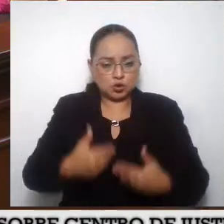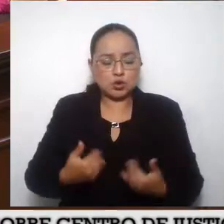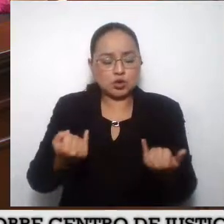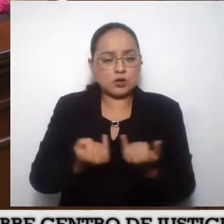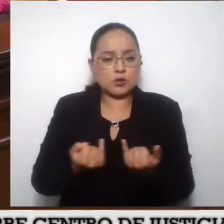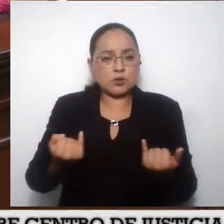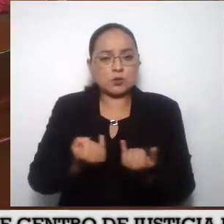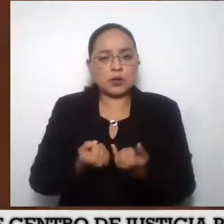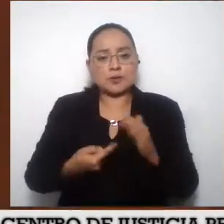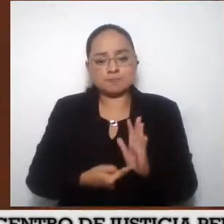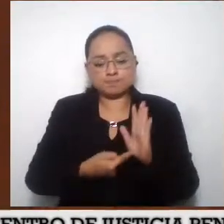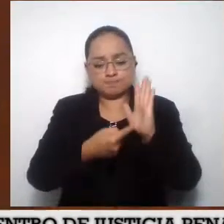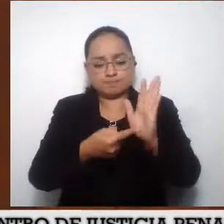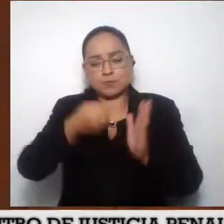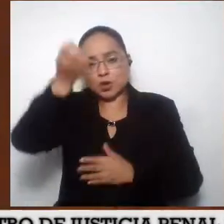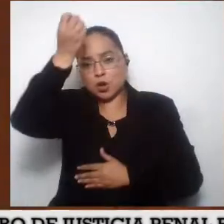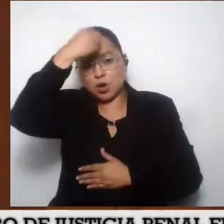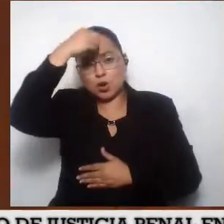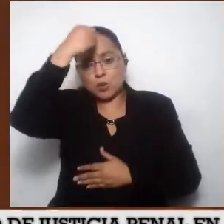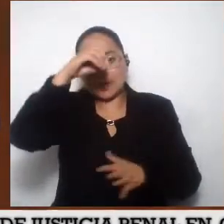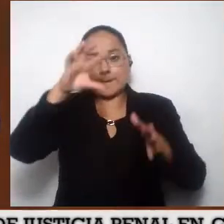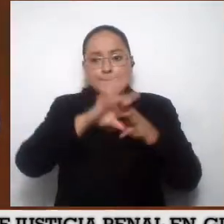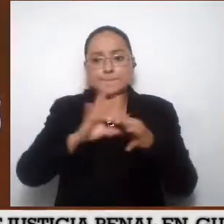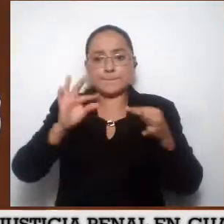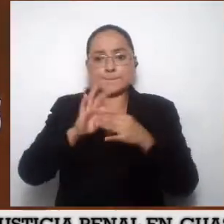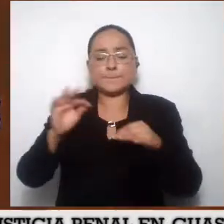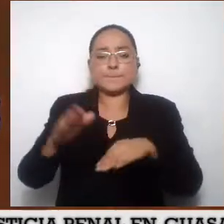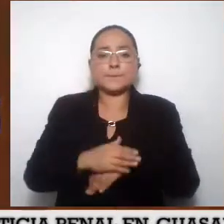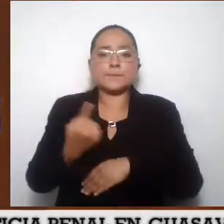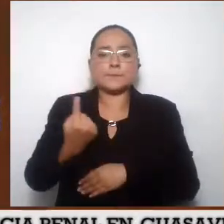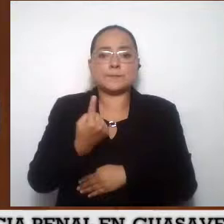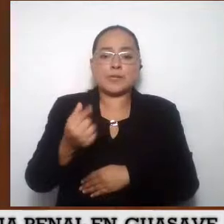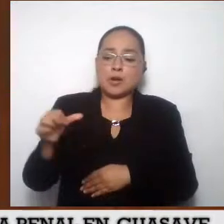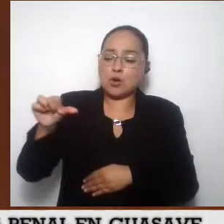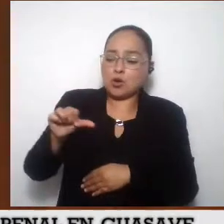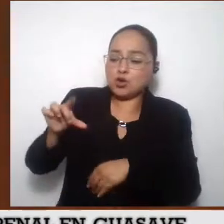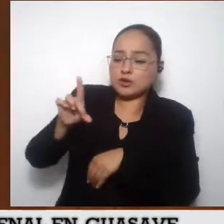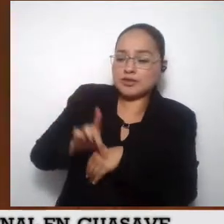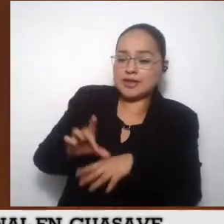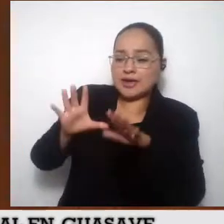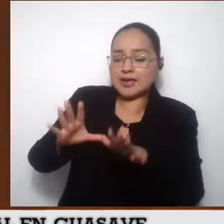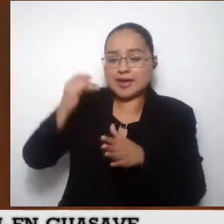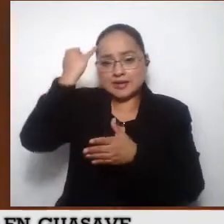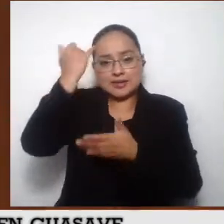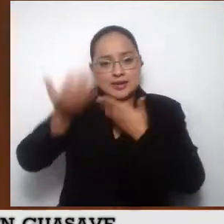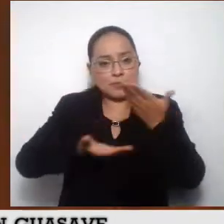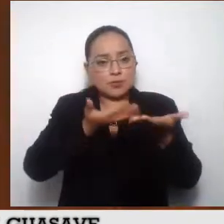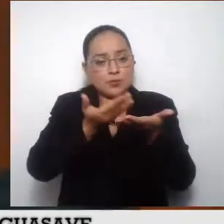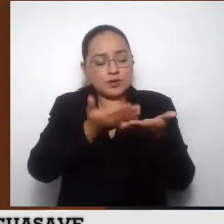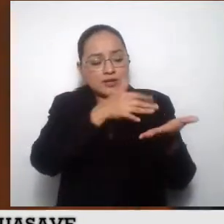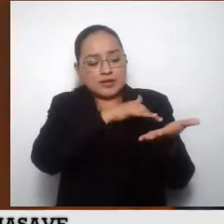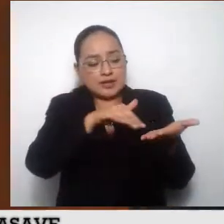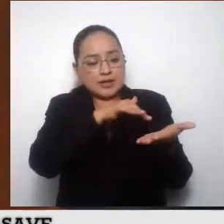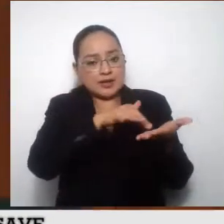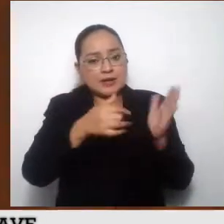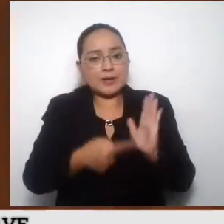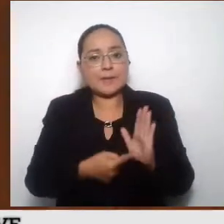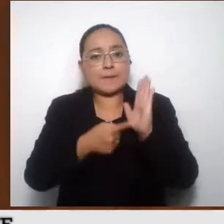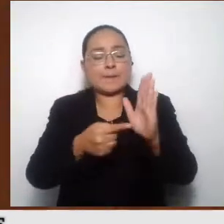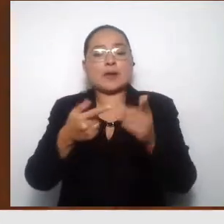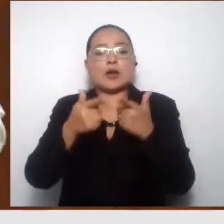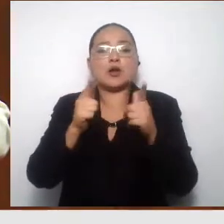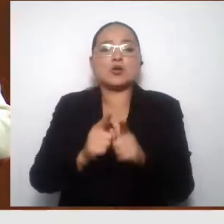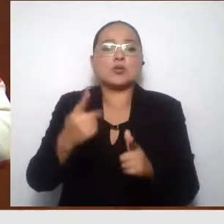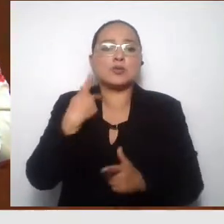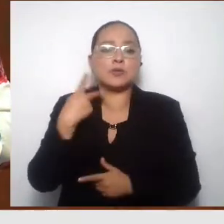este posicionamiento, ya que el día de hoy se dio lectura a una iniciativa presentada por el Partido Sinaloense